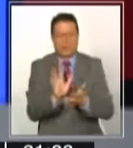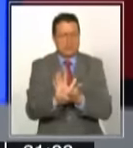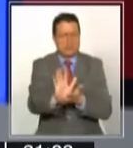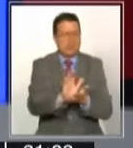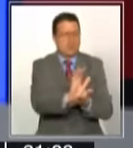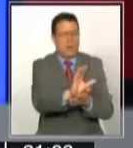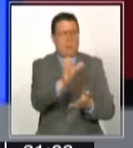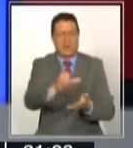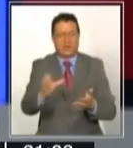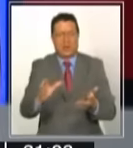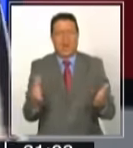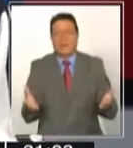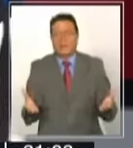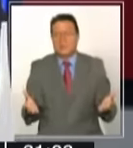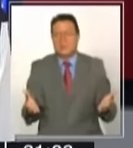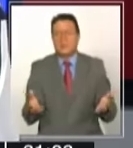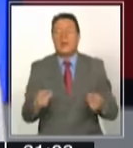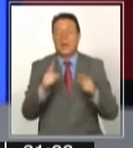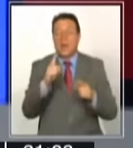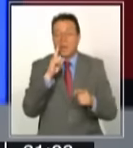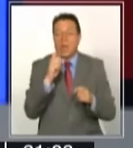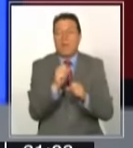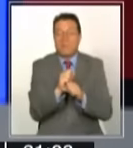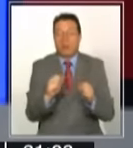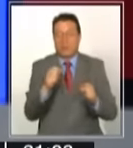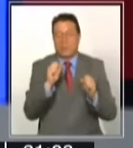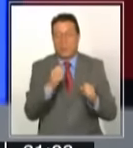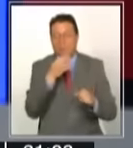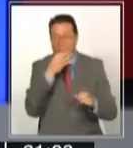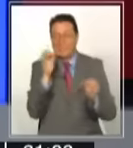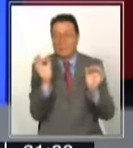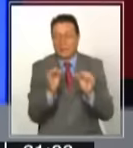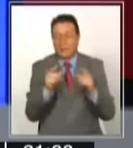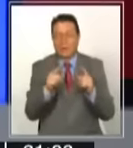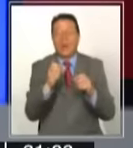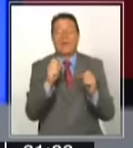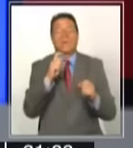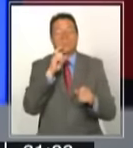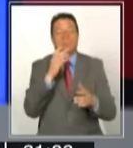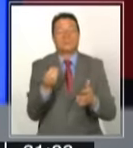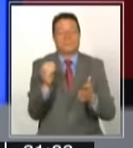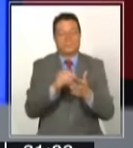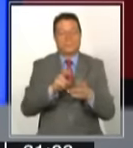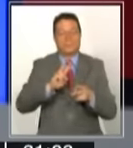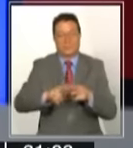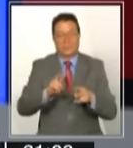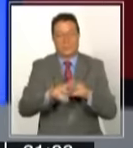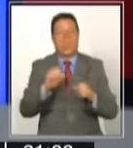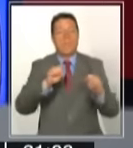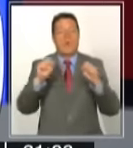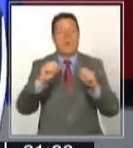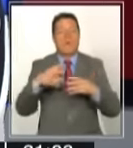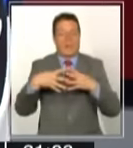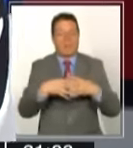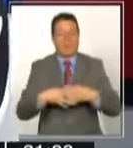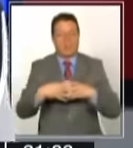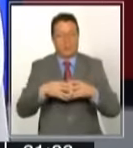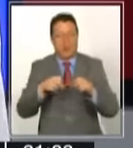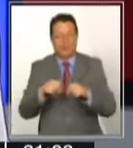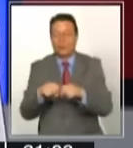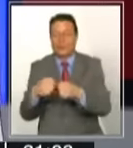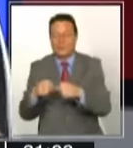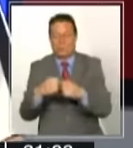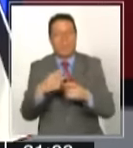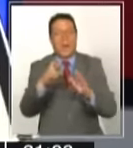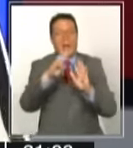y misógino? Imposible predecir a quién ha reescrito las reglas de la política norteamericana, rompiendo cada una de